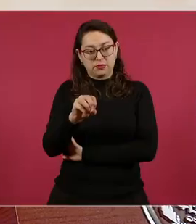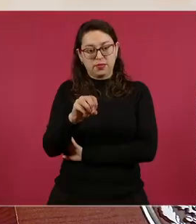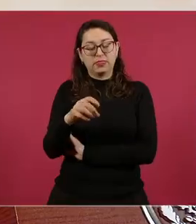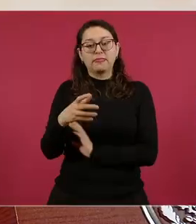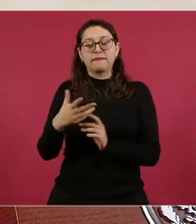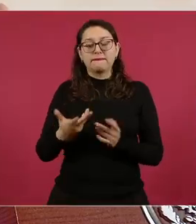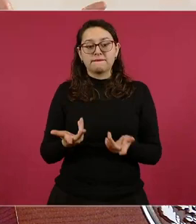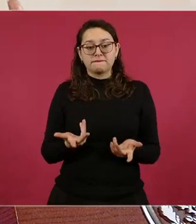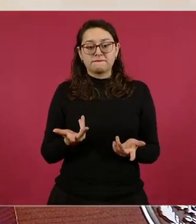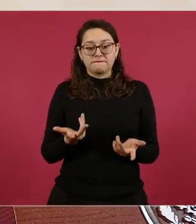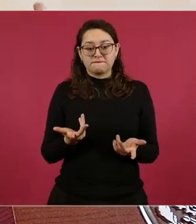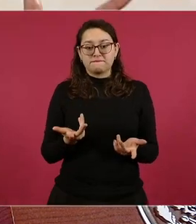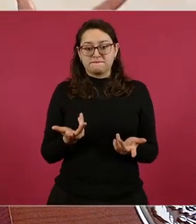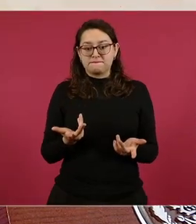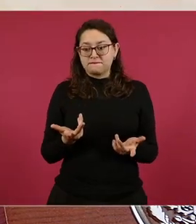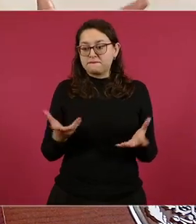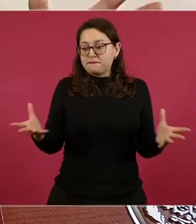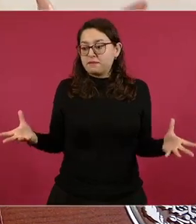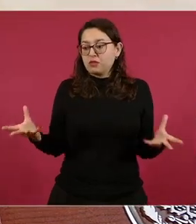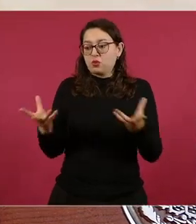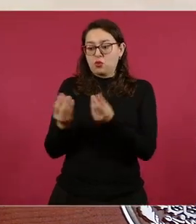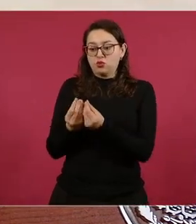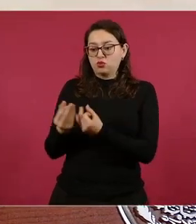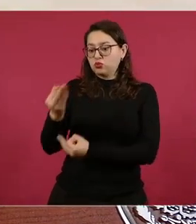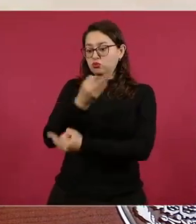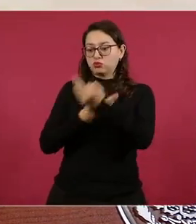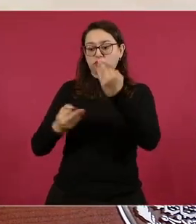una propiedad social.